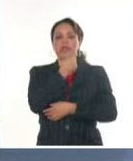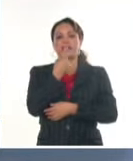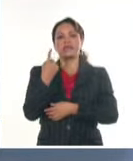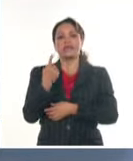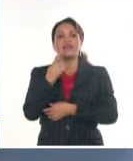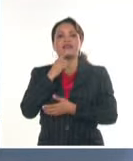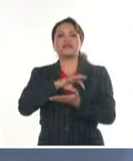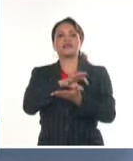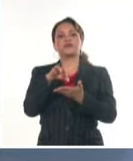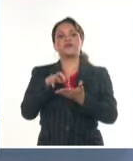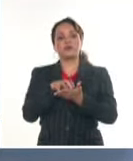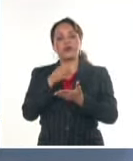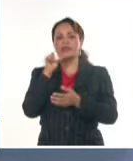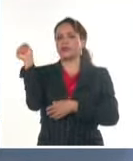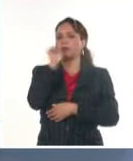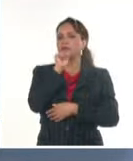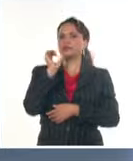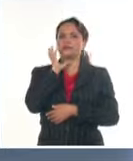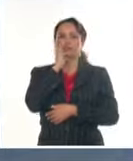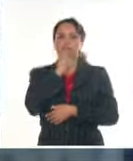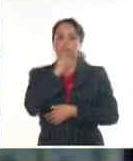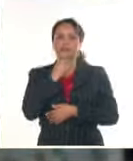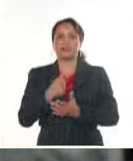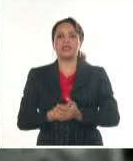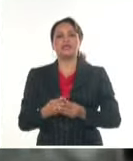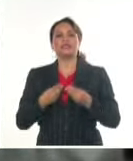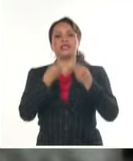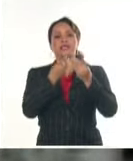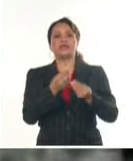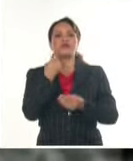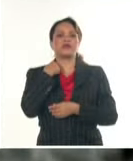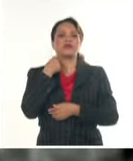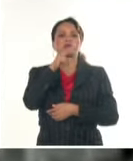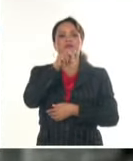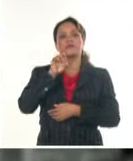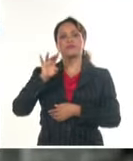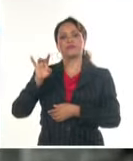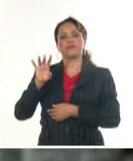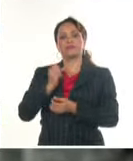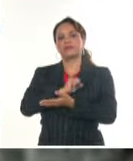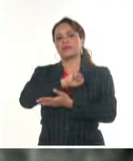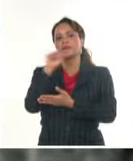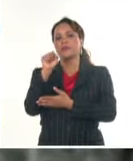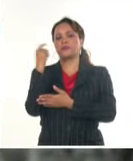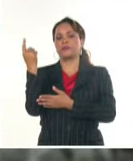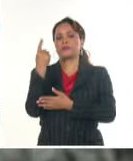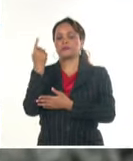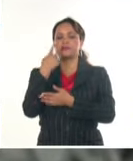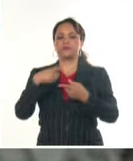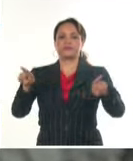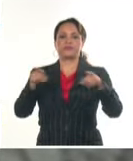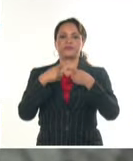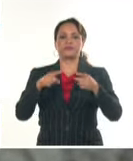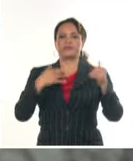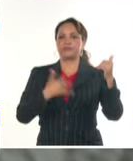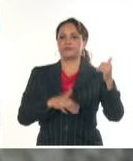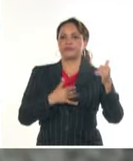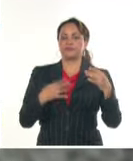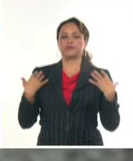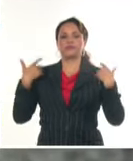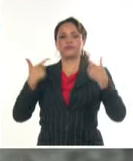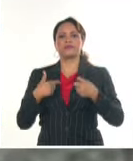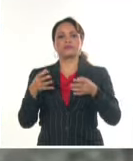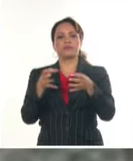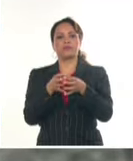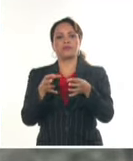estos géneros. A Beatriz le fue otorgado en 2015 el Premio Nacional de Música. Para el guitarrista y director de orquesta